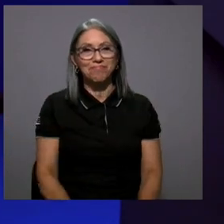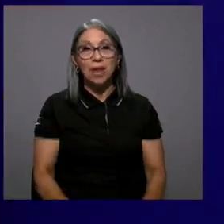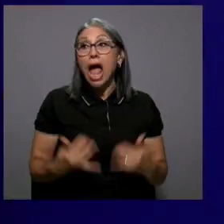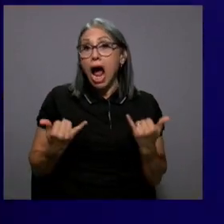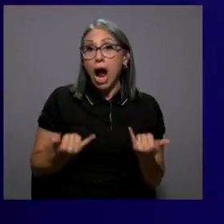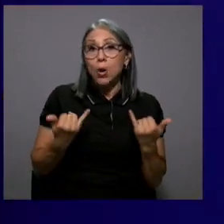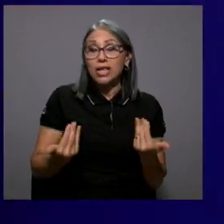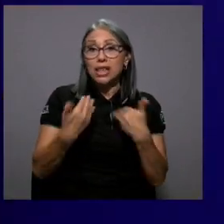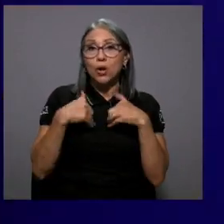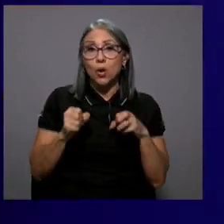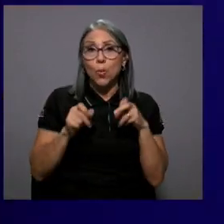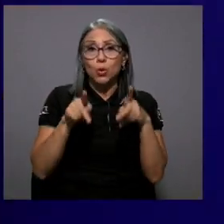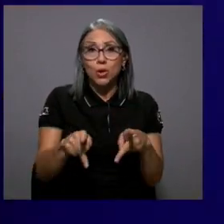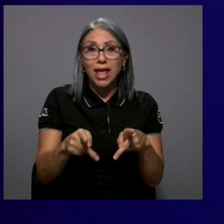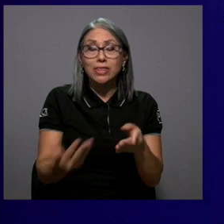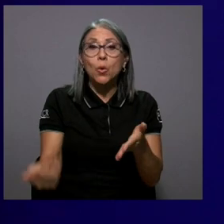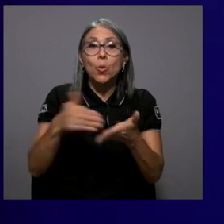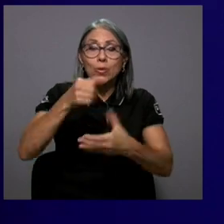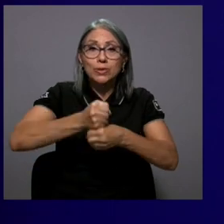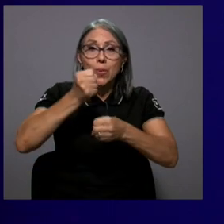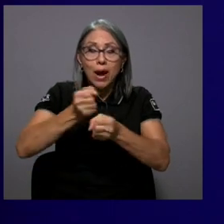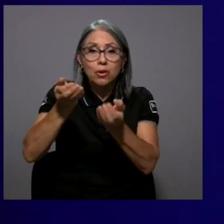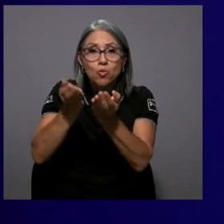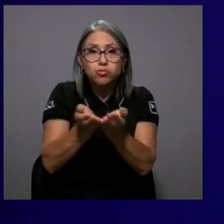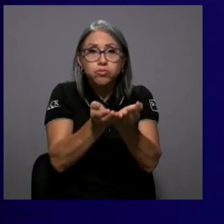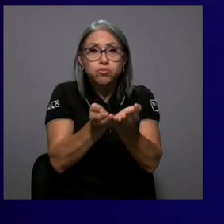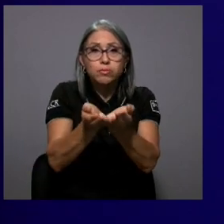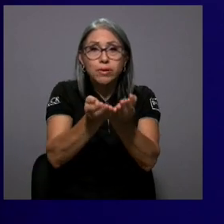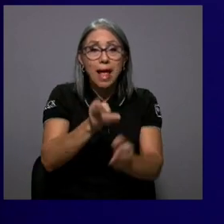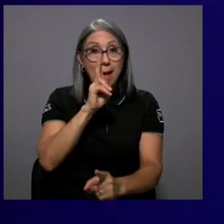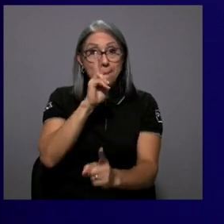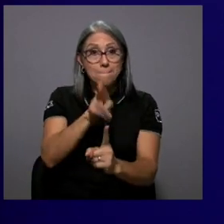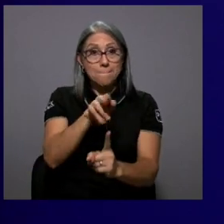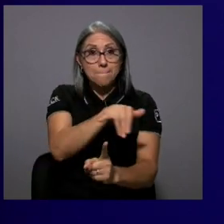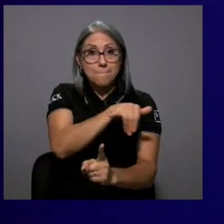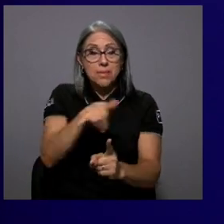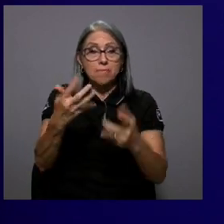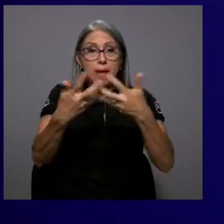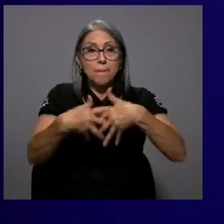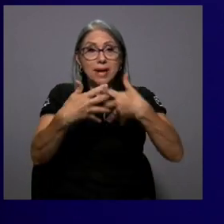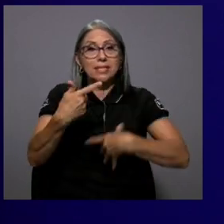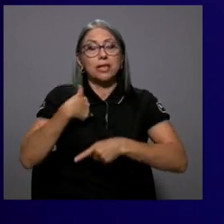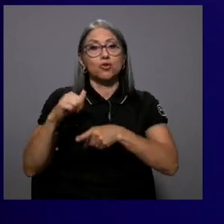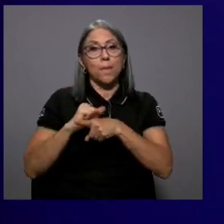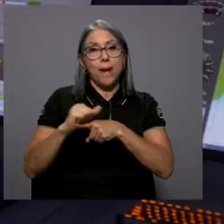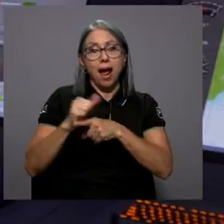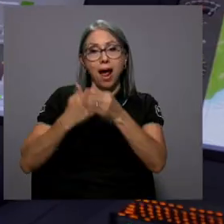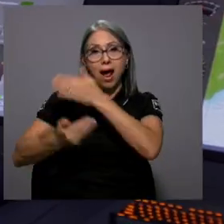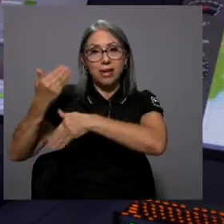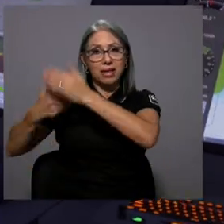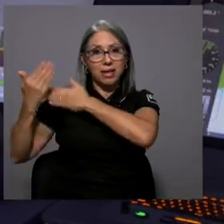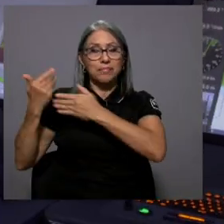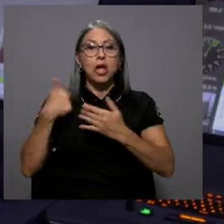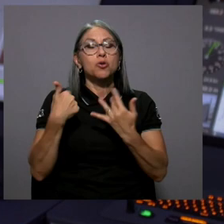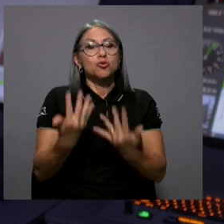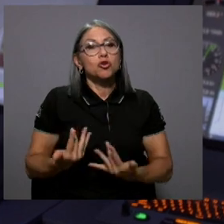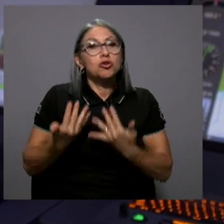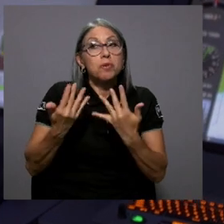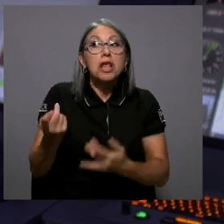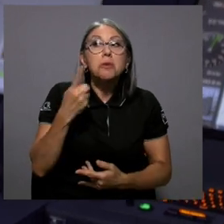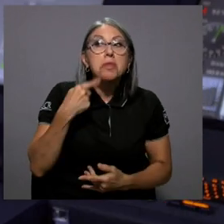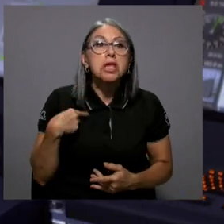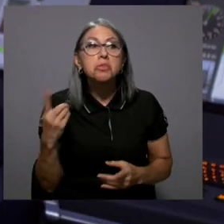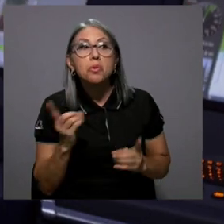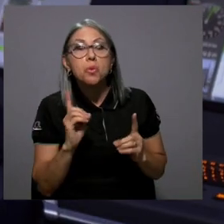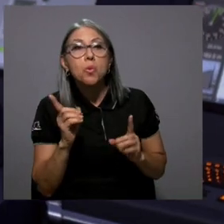Panamá. Ahorita tengo la oportunidad de embarcar nuevamente en la empresa donde hice mi pasantía. Estoy esperando,